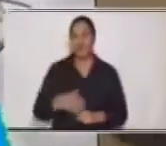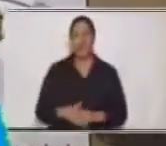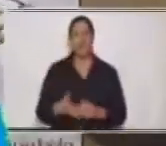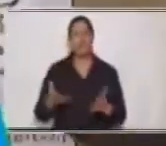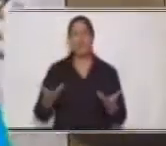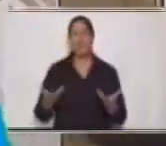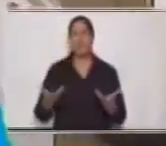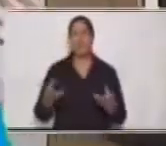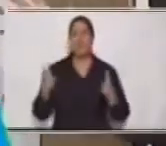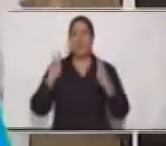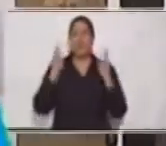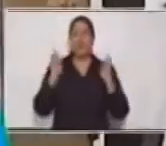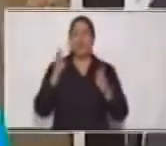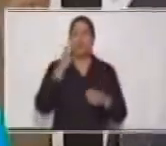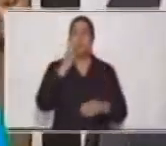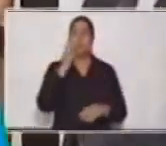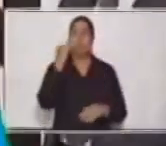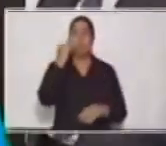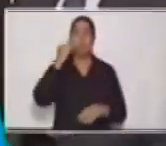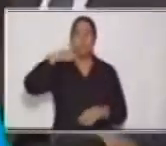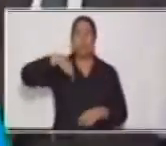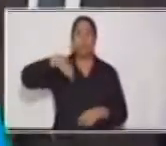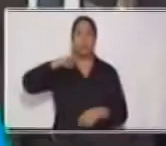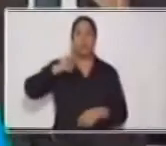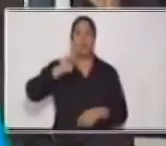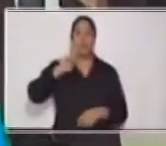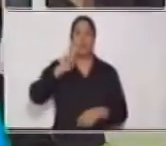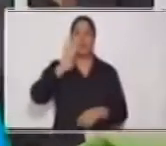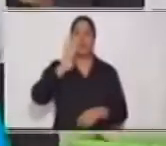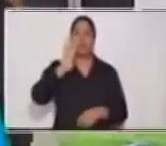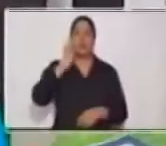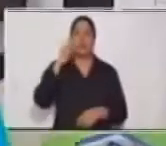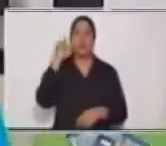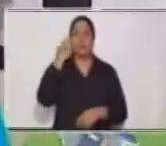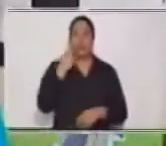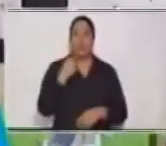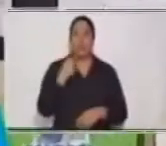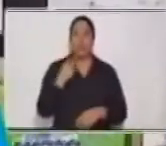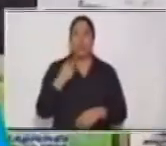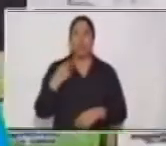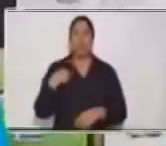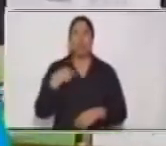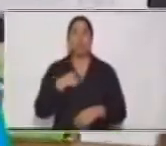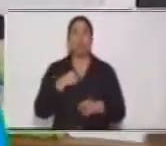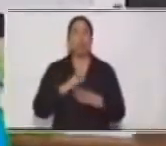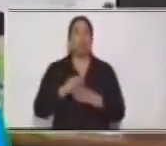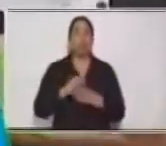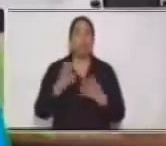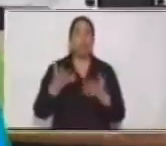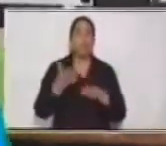el tema de hipérbolas y vamos a activar nuestros conocimientos previos